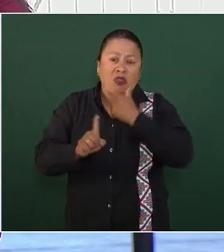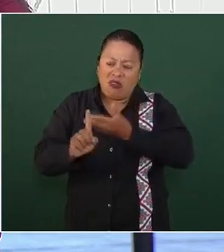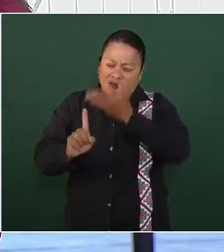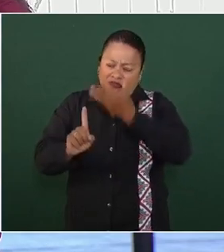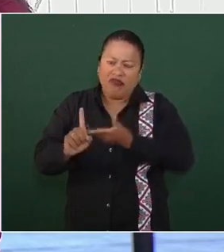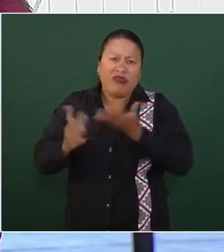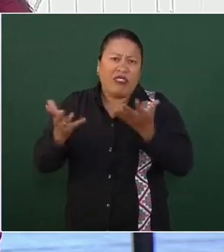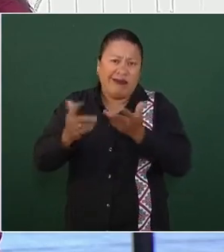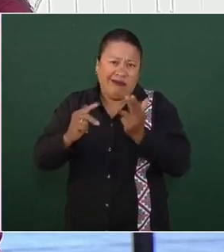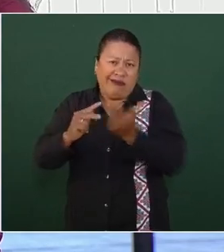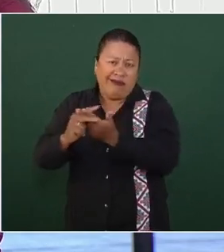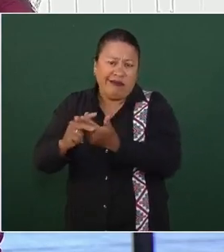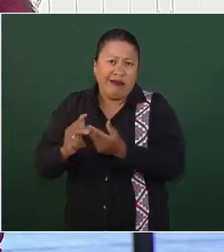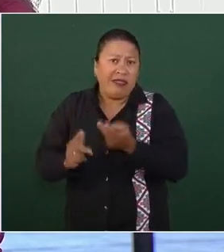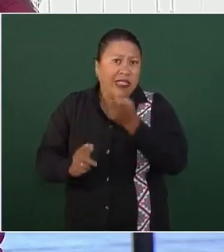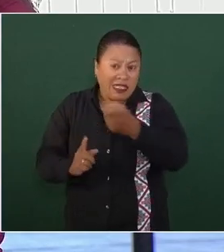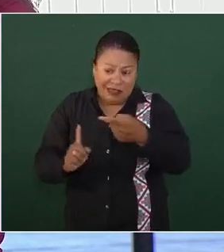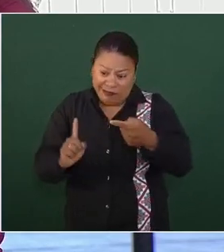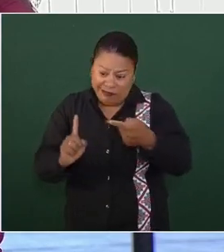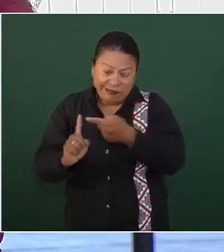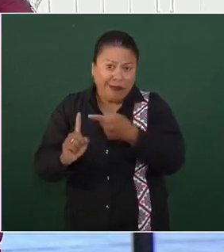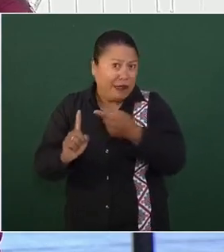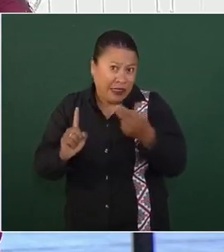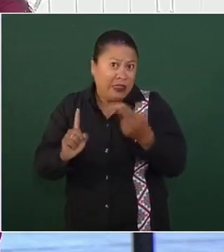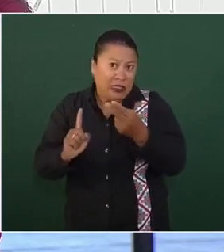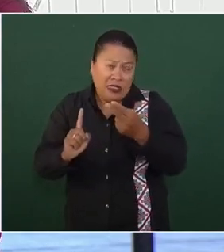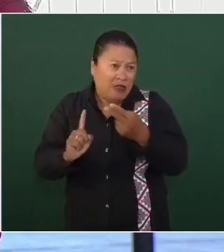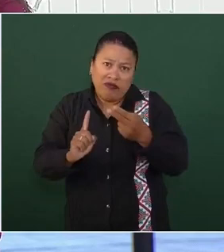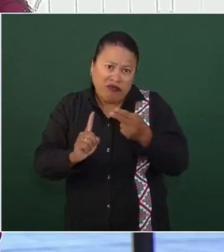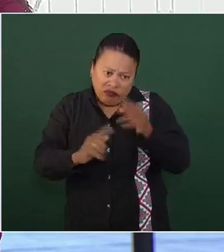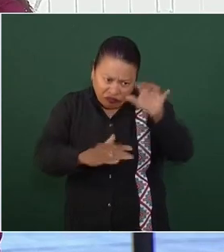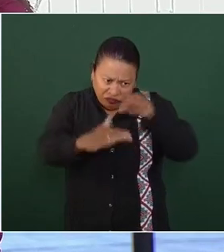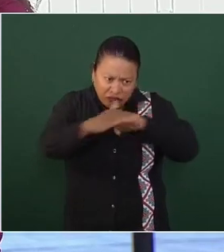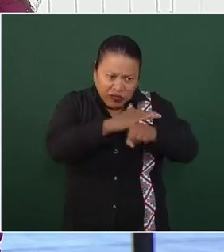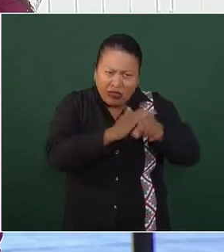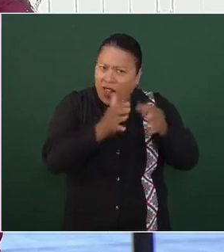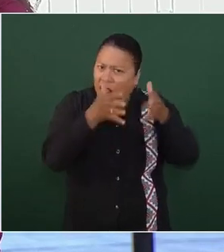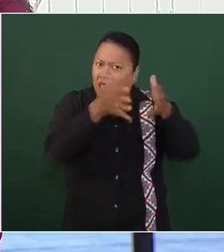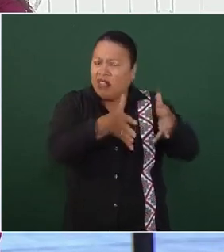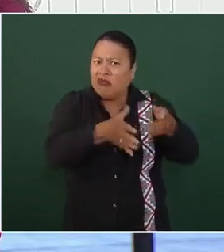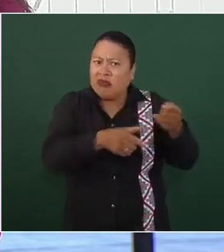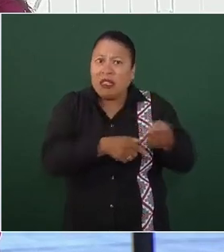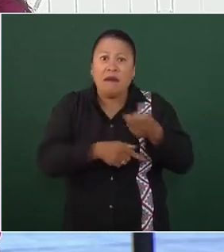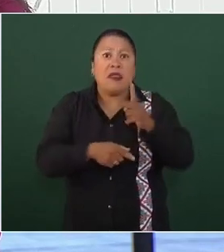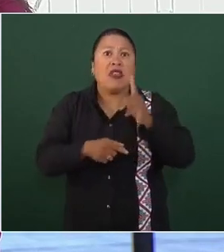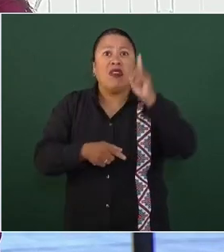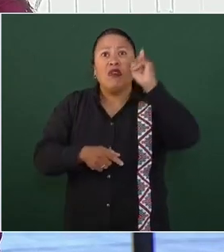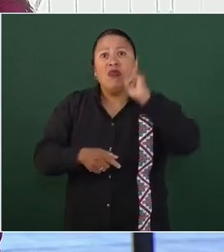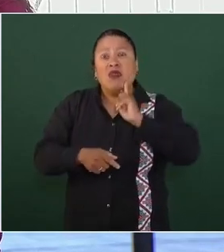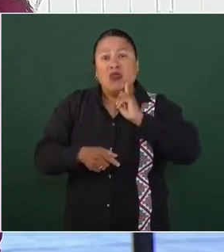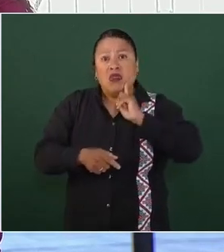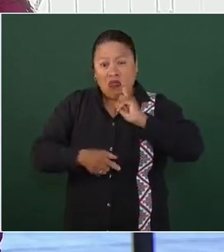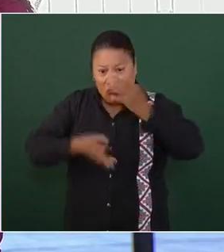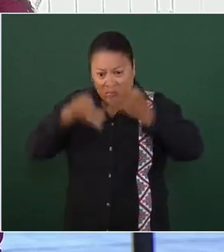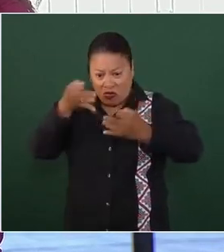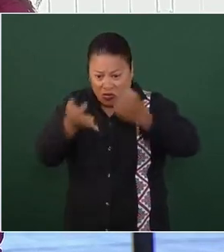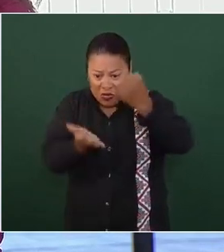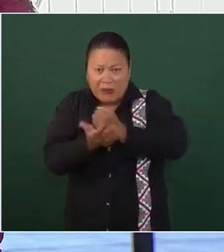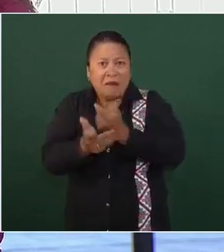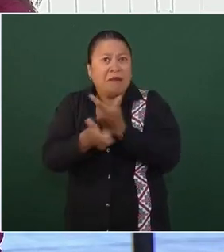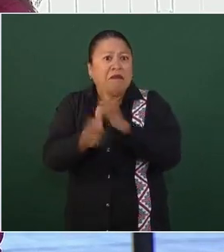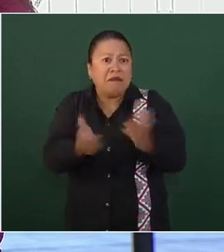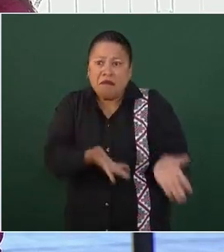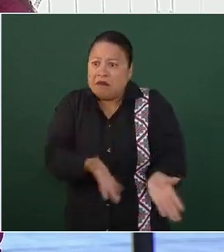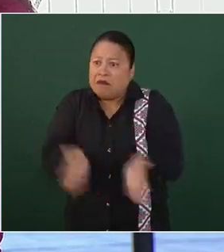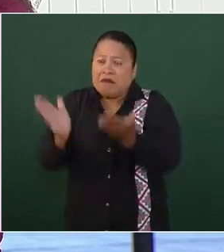que merecía tener prisión preventiva y sin embargo la juez lo dejó libre también a la